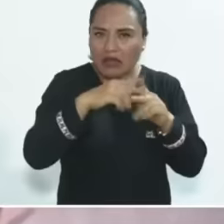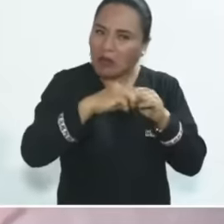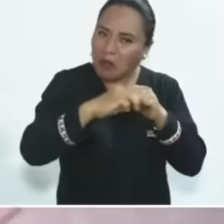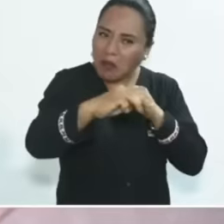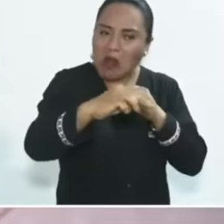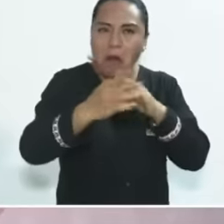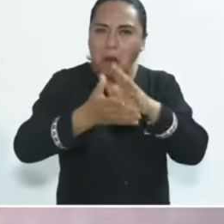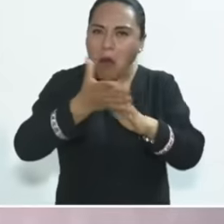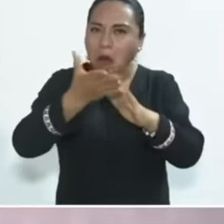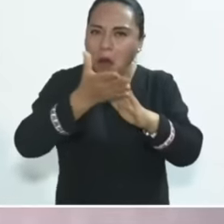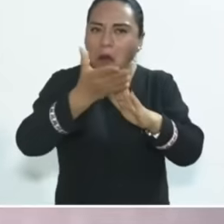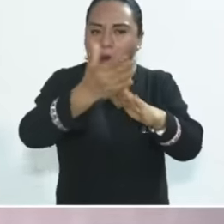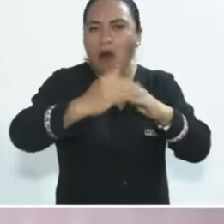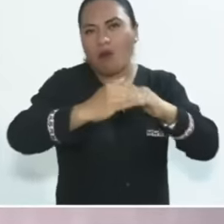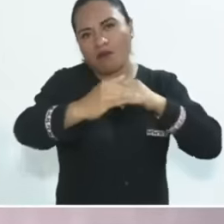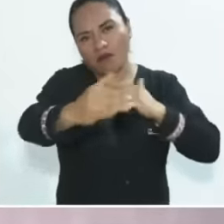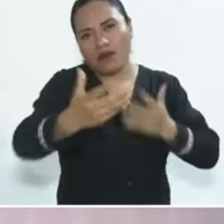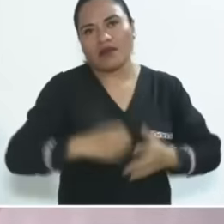Caminos